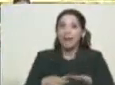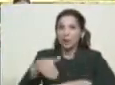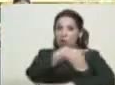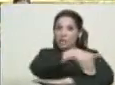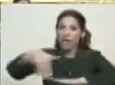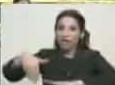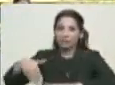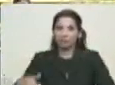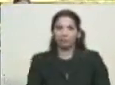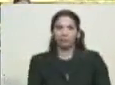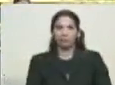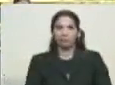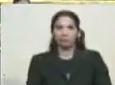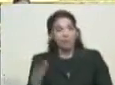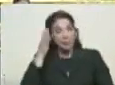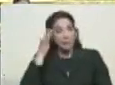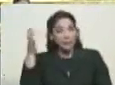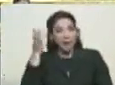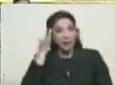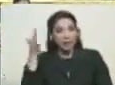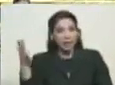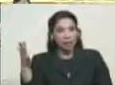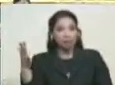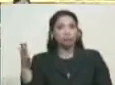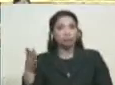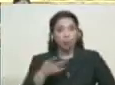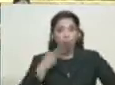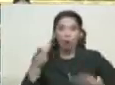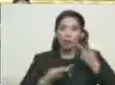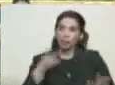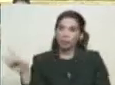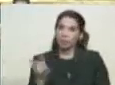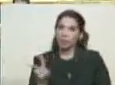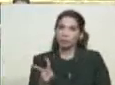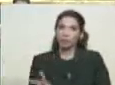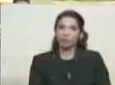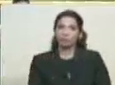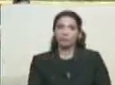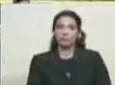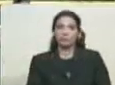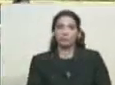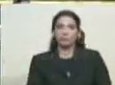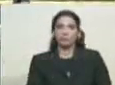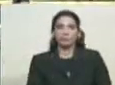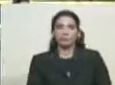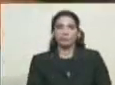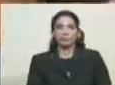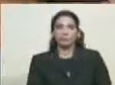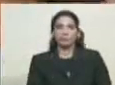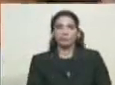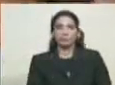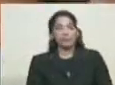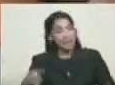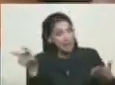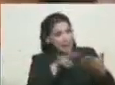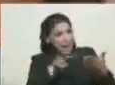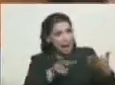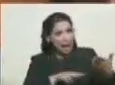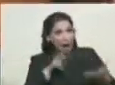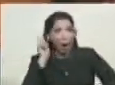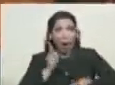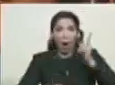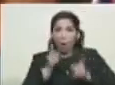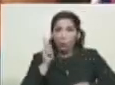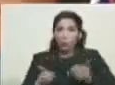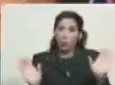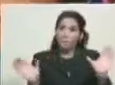pasaron la raya de lo imaginable en política en Venezuela. Leamos los comunicados que han sacado algunos partidos